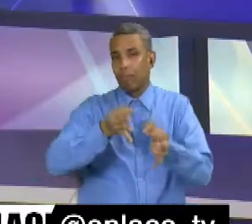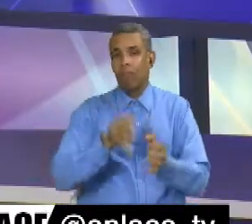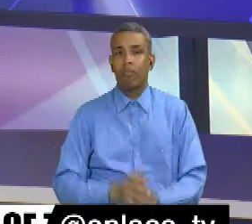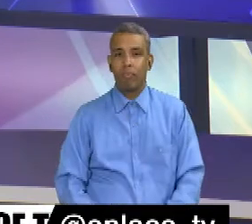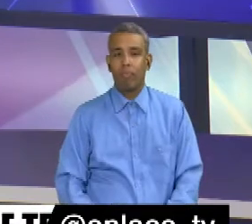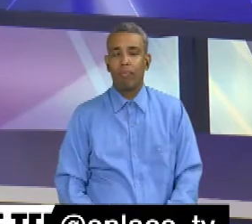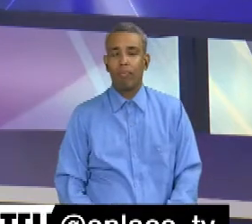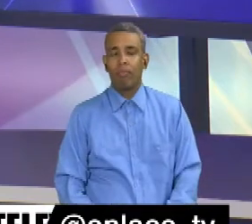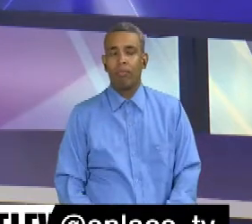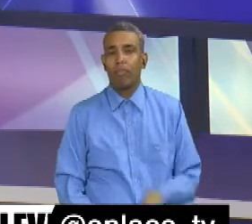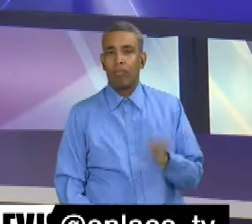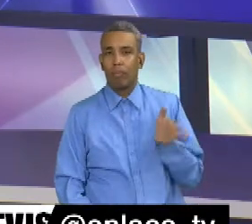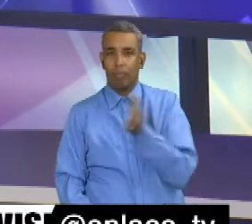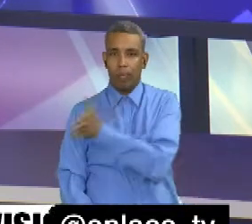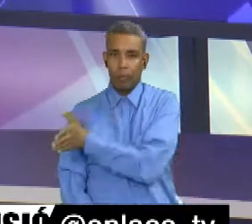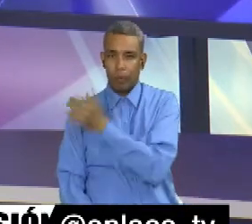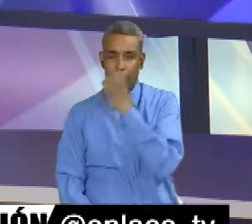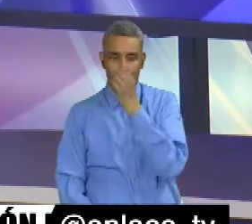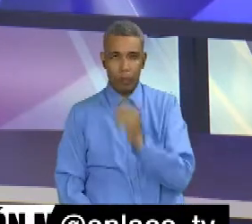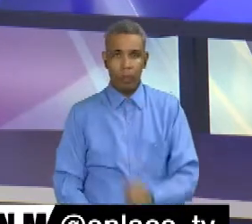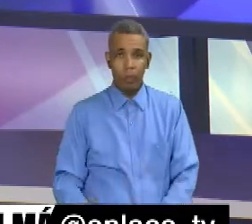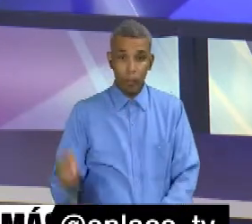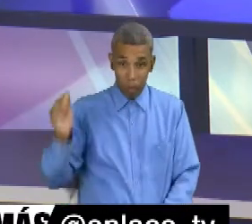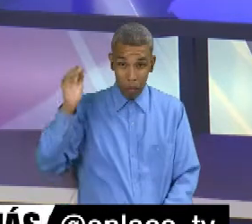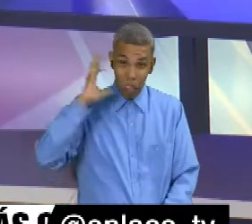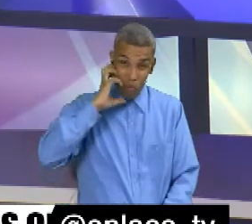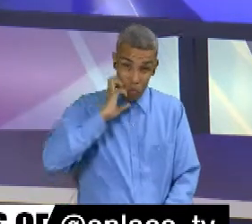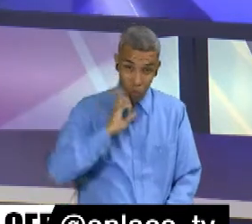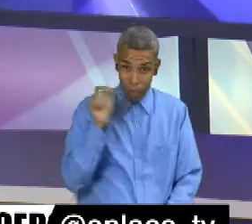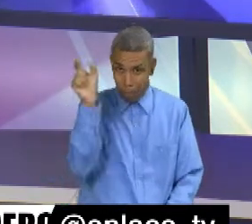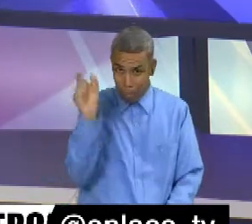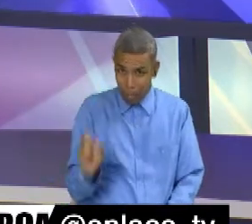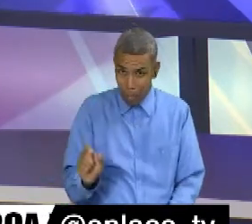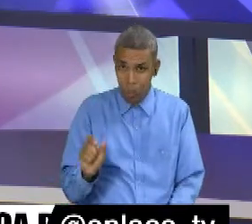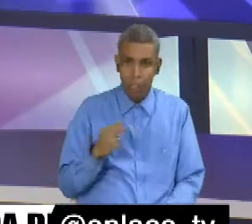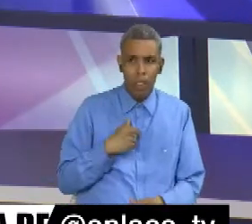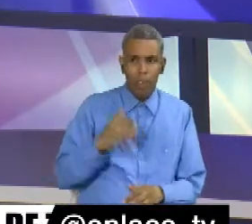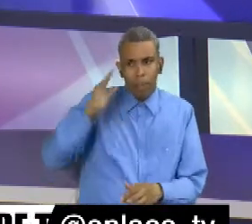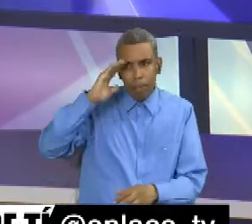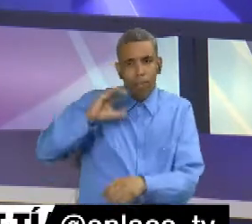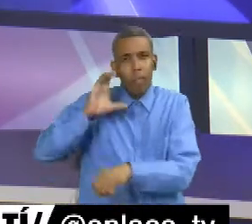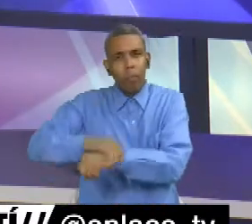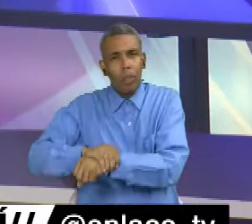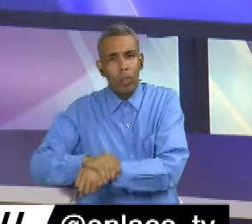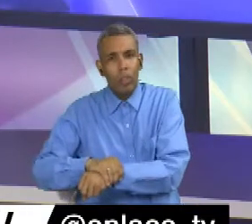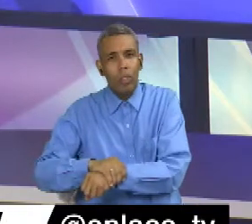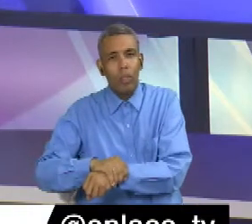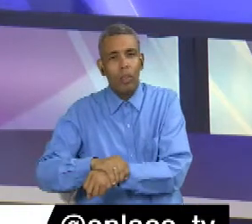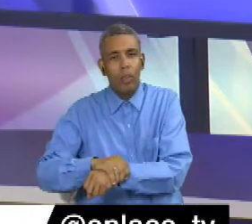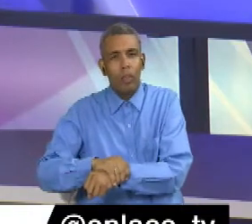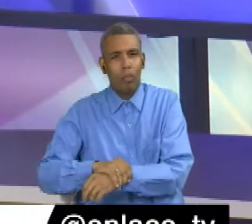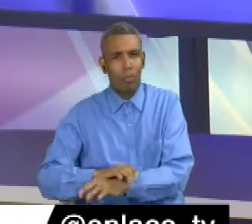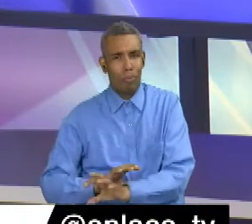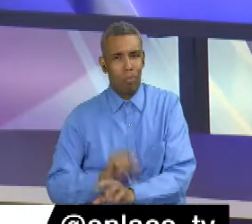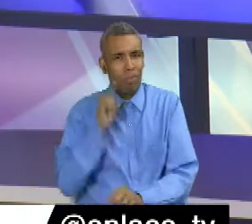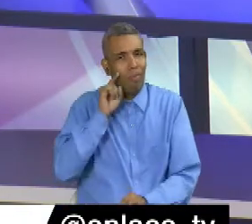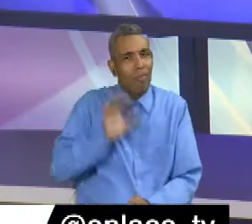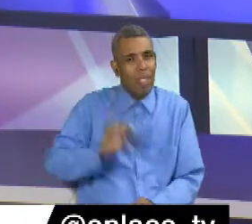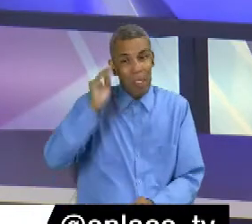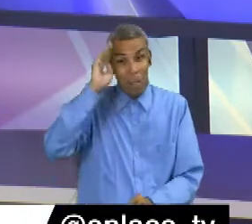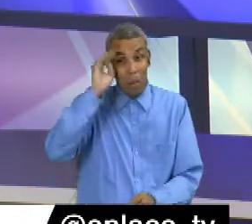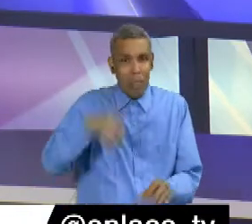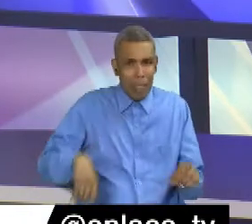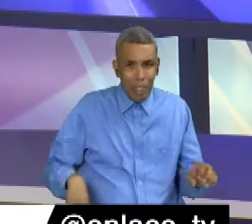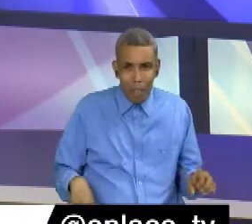En medio de una persecución fue detenido un presunto ladrón. Varias personas resultaron lesionadas luego de ser, al parecer, atropelladas por una patrulla de la policía.